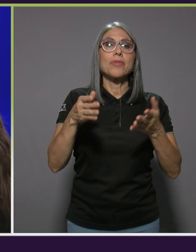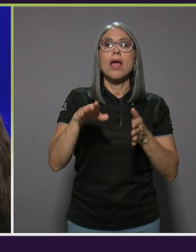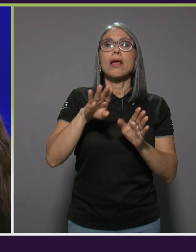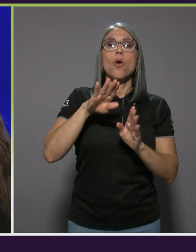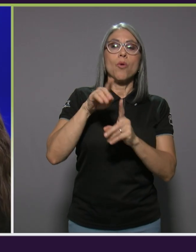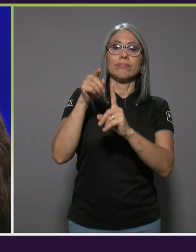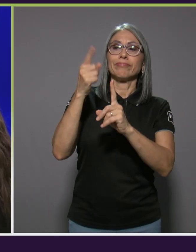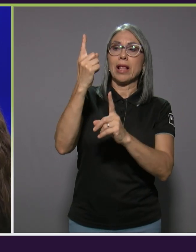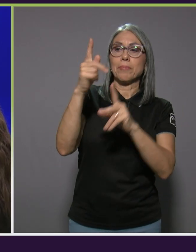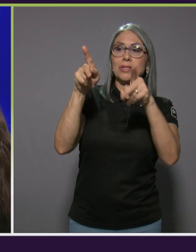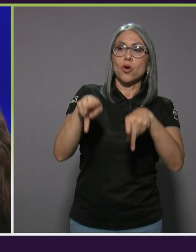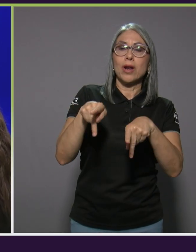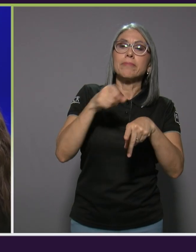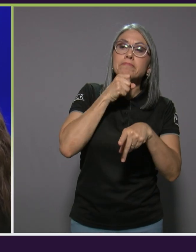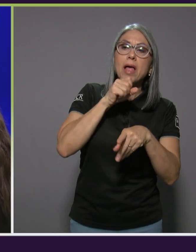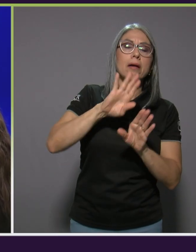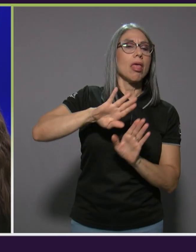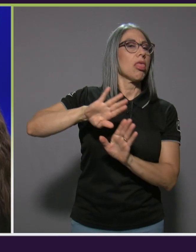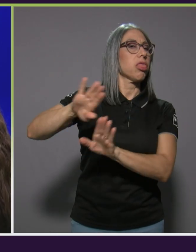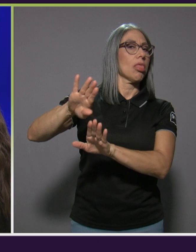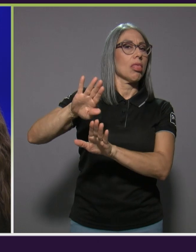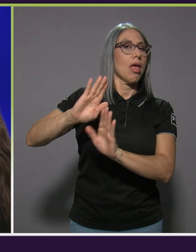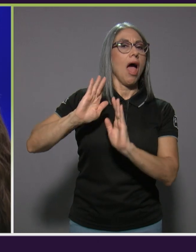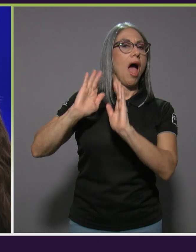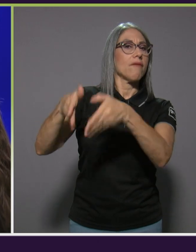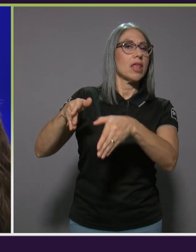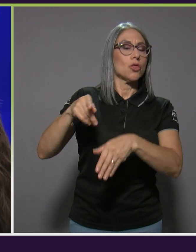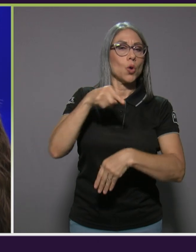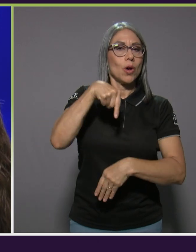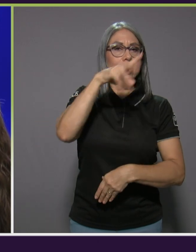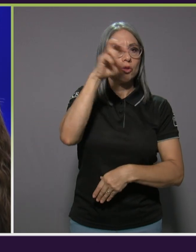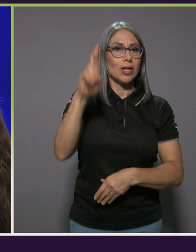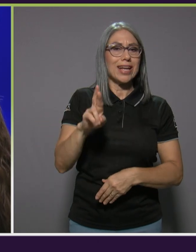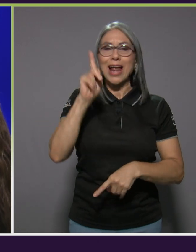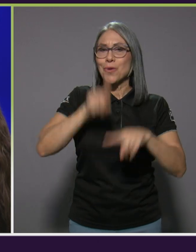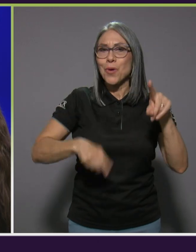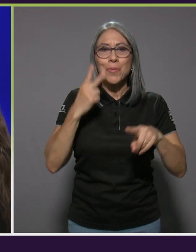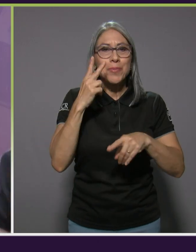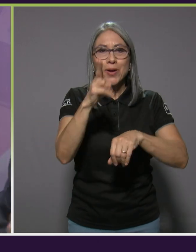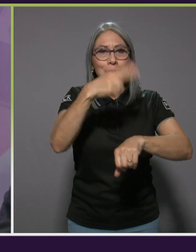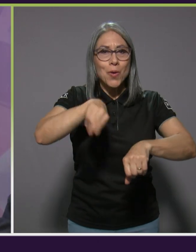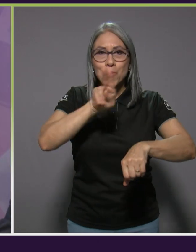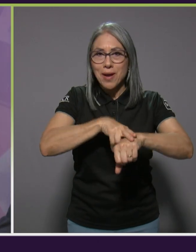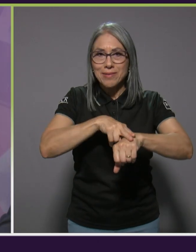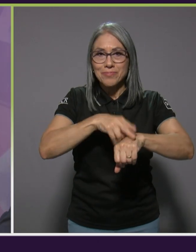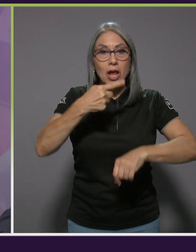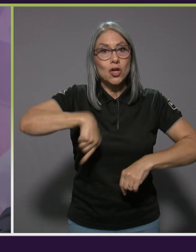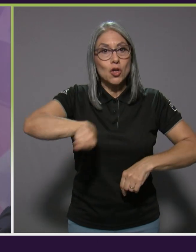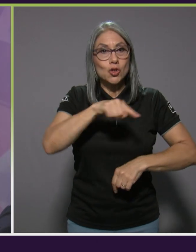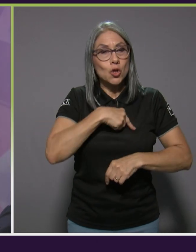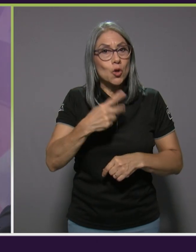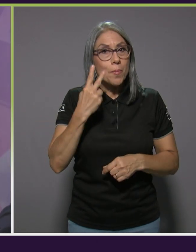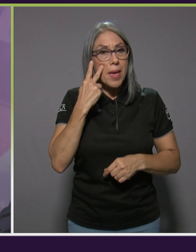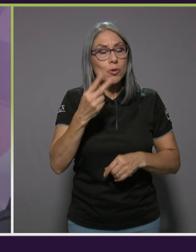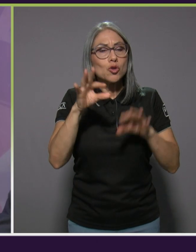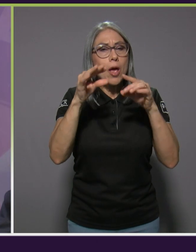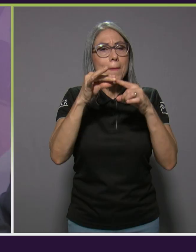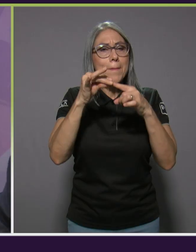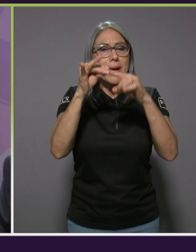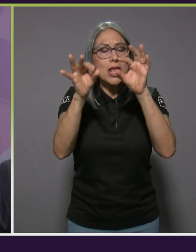podemos normalizar una situación sobre casos donde hemos visto prioritario para nosotros esta atención, donde